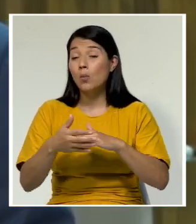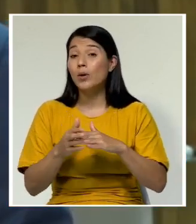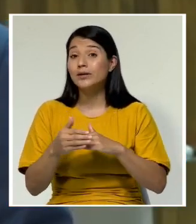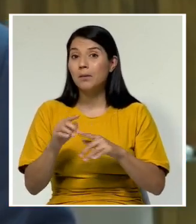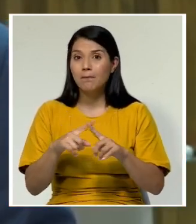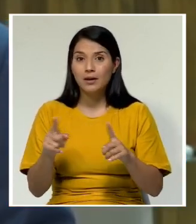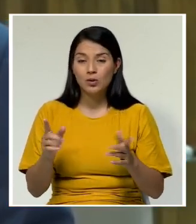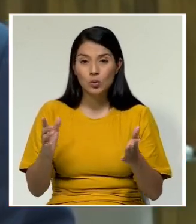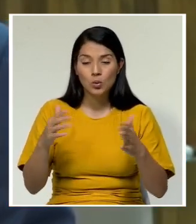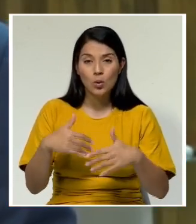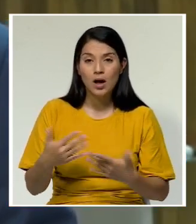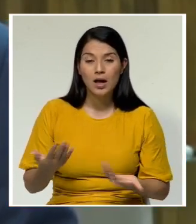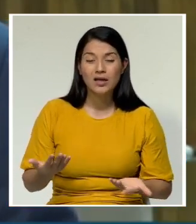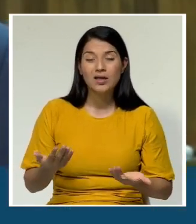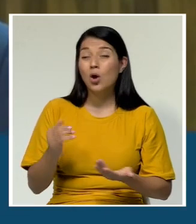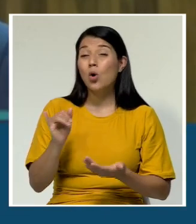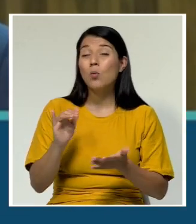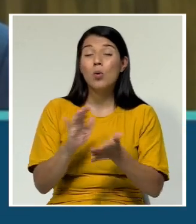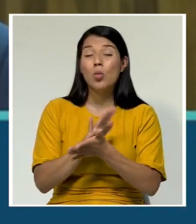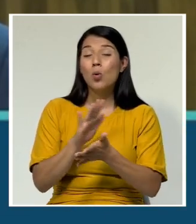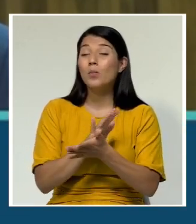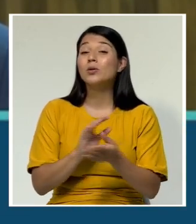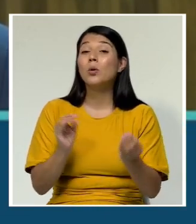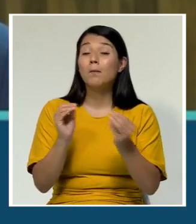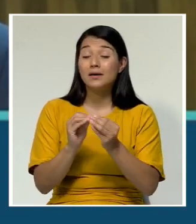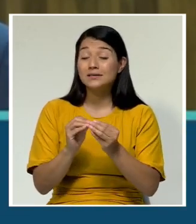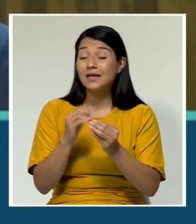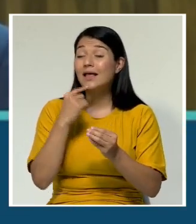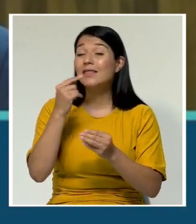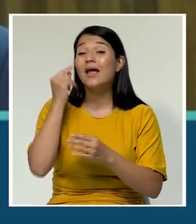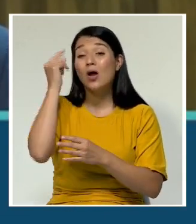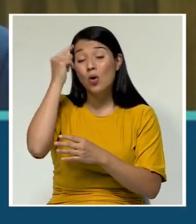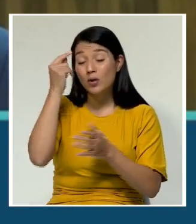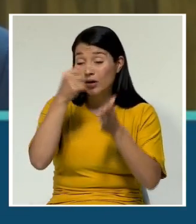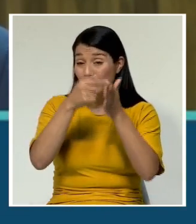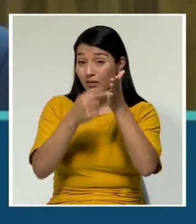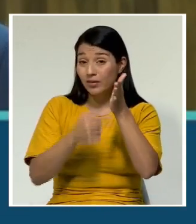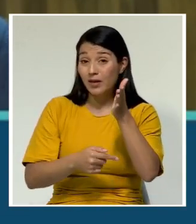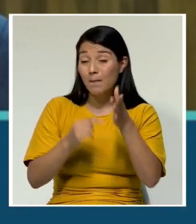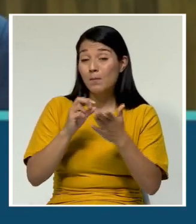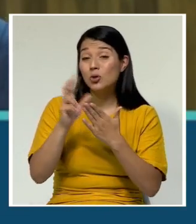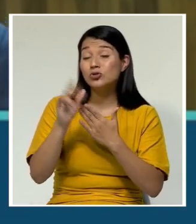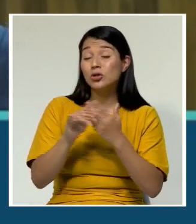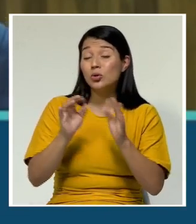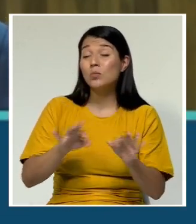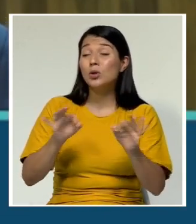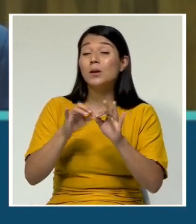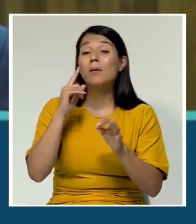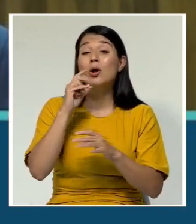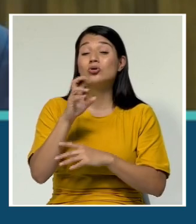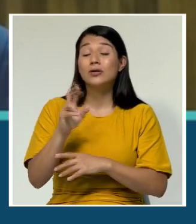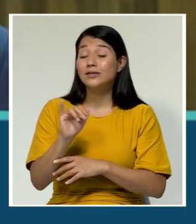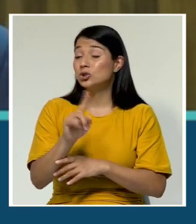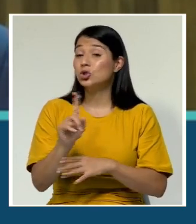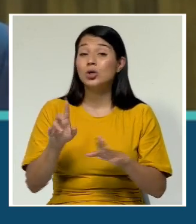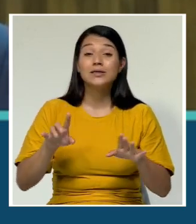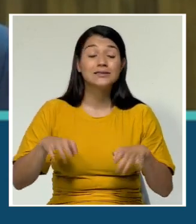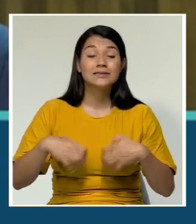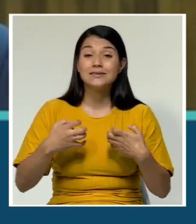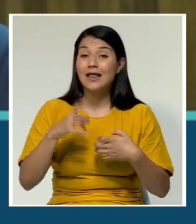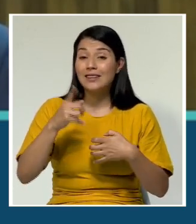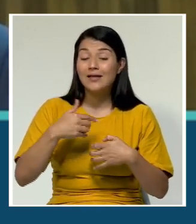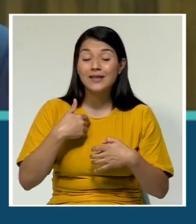San José Cartago, intercambio Taras La Lima, mejoras en intercambios de La Galera, paso a desnivel en circunvalación circunvalación, paso de nivel en